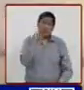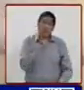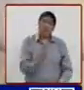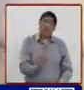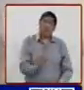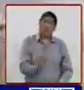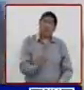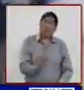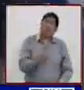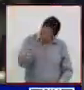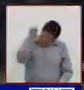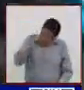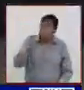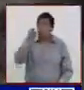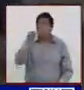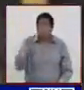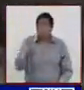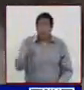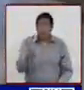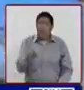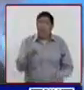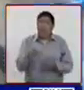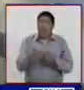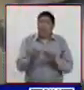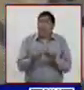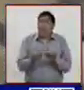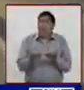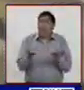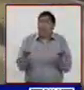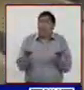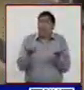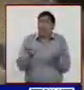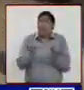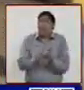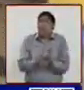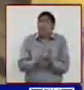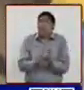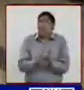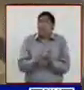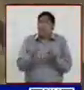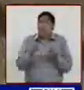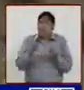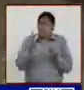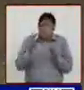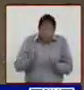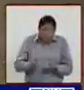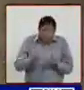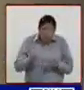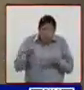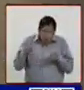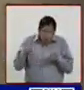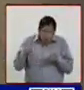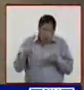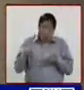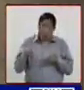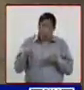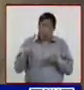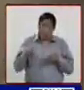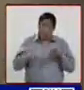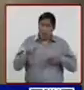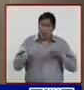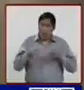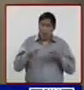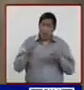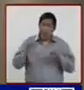tiempo en este lugar. De cómo se han grabado estas imágenes, miren, estas personas que estaban ahí justamente con estos